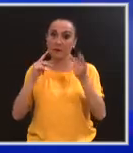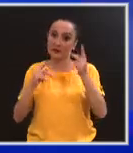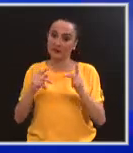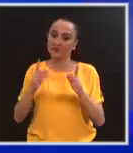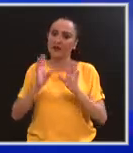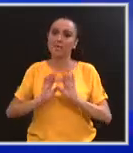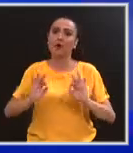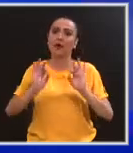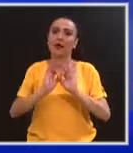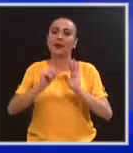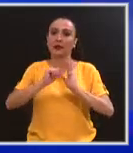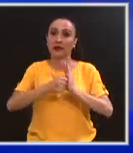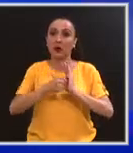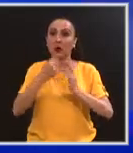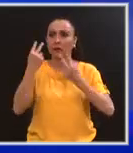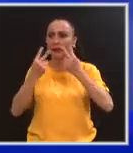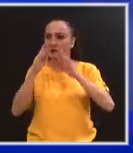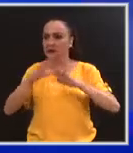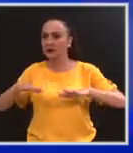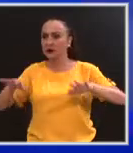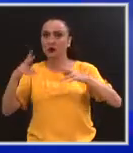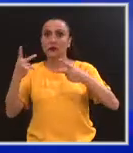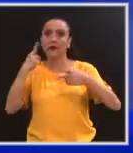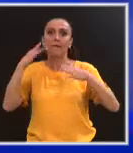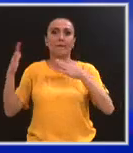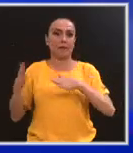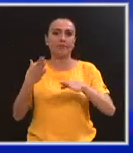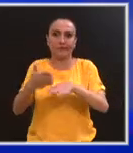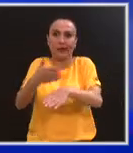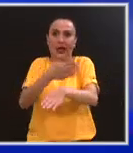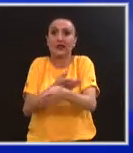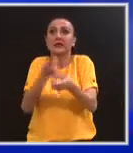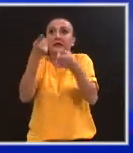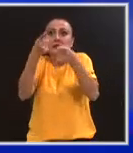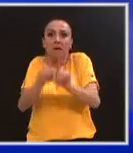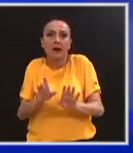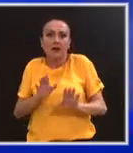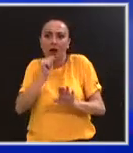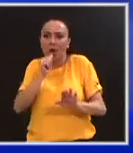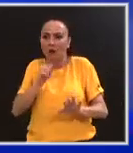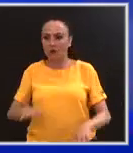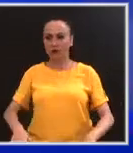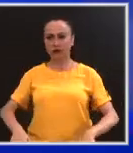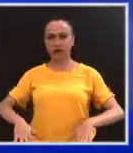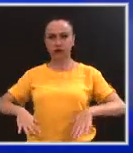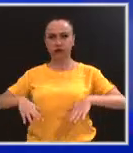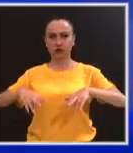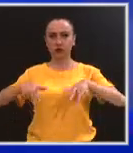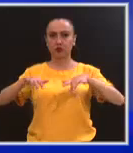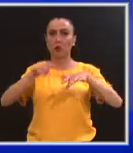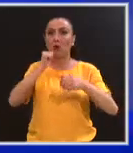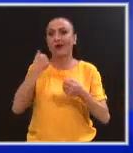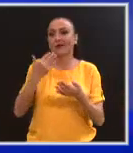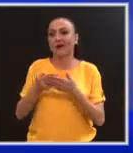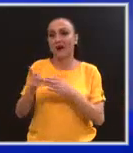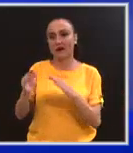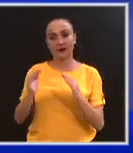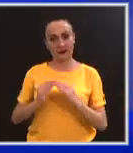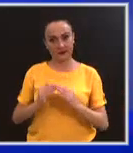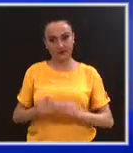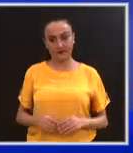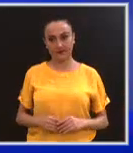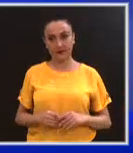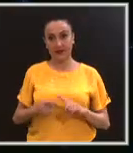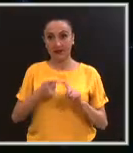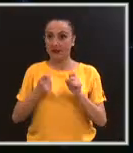importante destacar de que los vecinos se están preparando En caso de que la marea alta eh pueda llegar hasta sus hogares